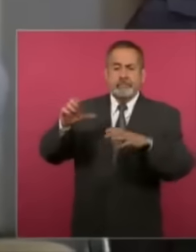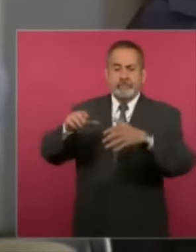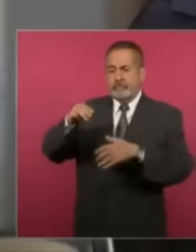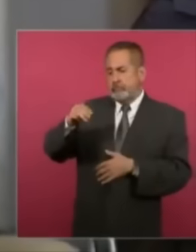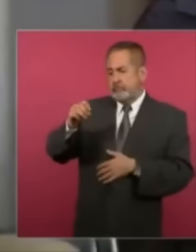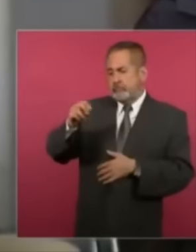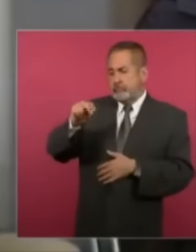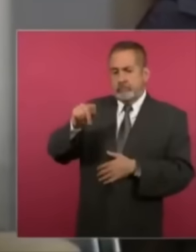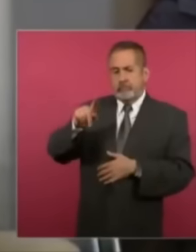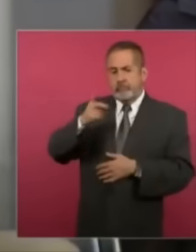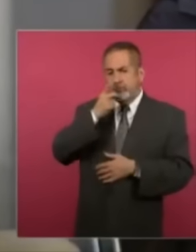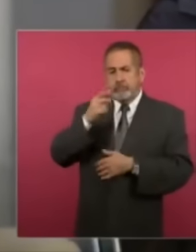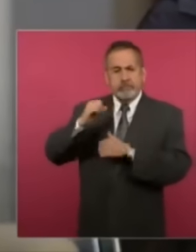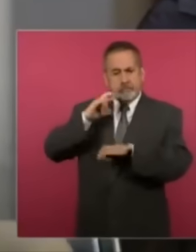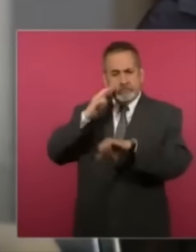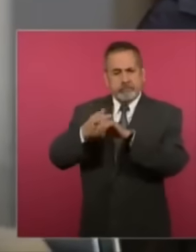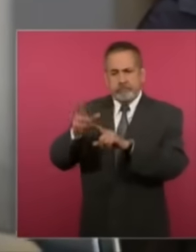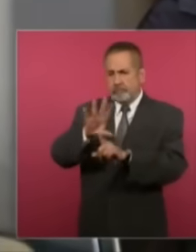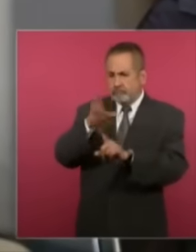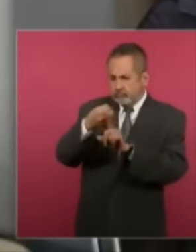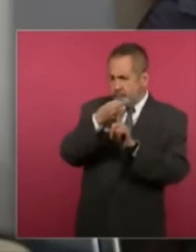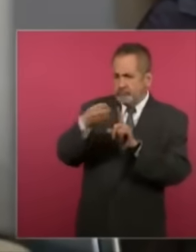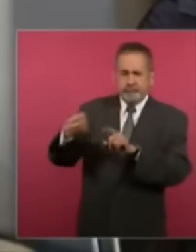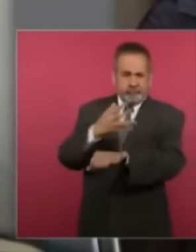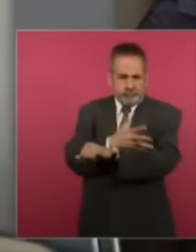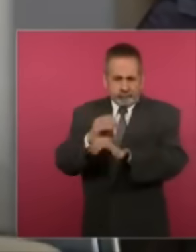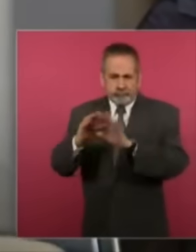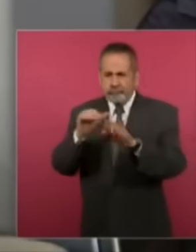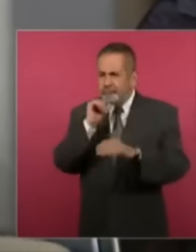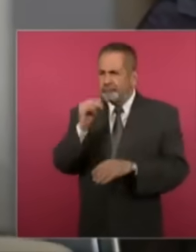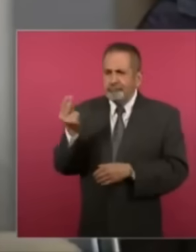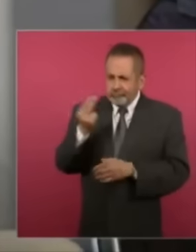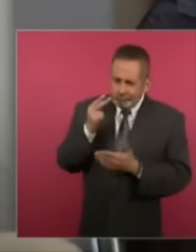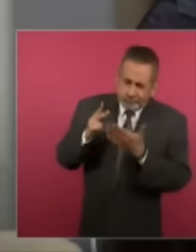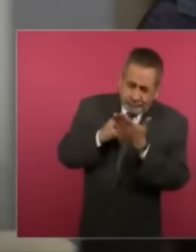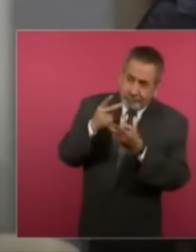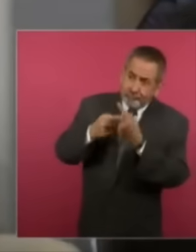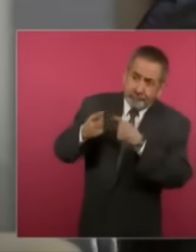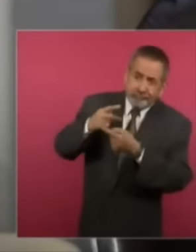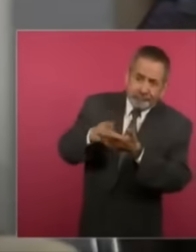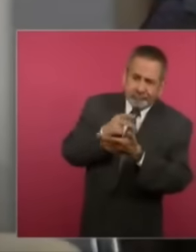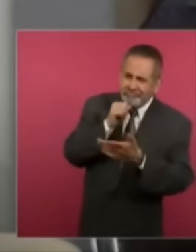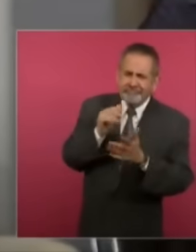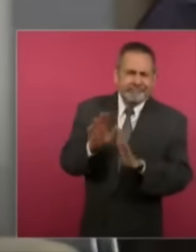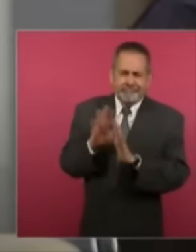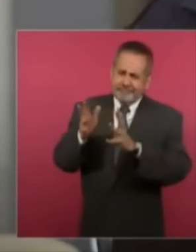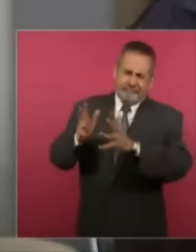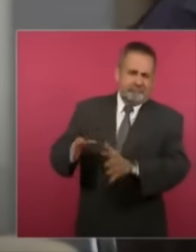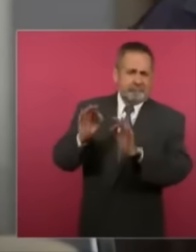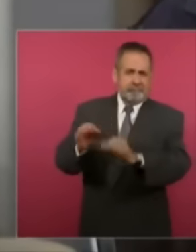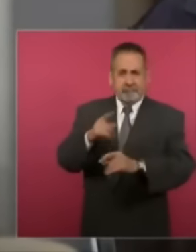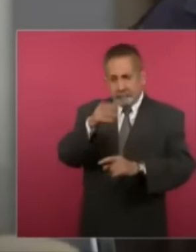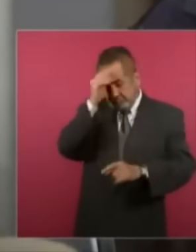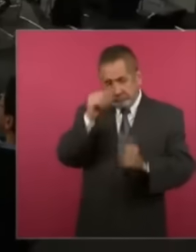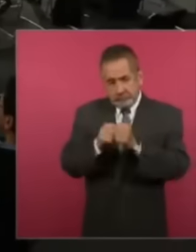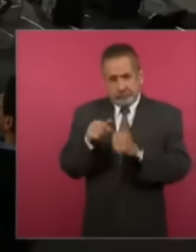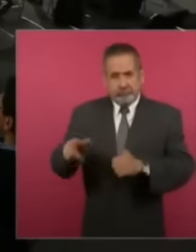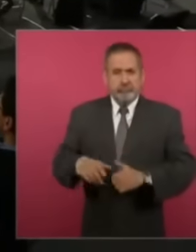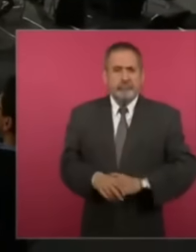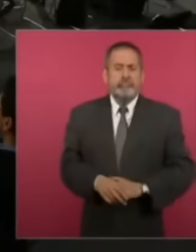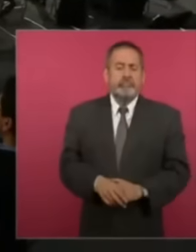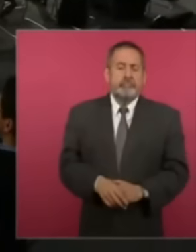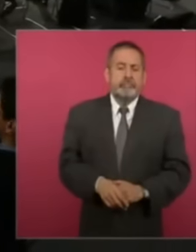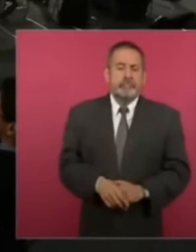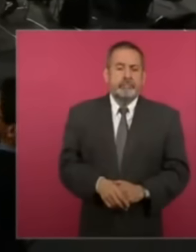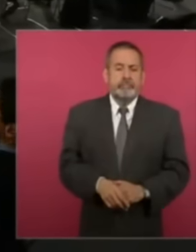decían que fue un proceso completamente transparente que no hay necesidad de reponerlo No usted coincide con esto